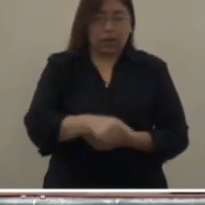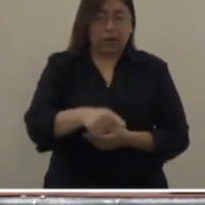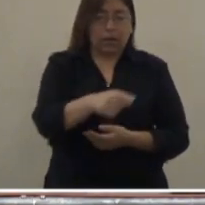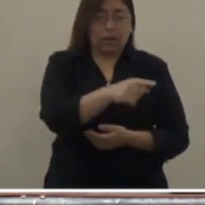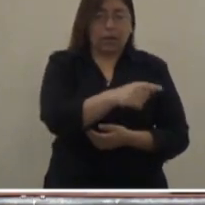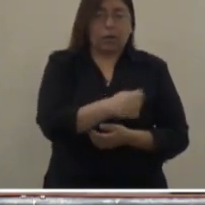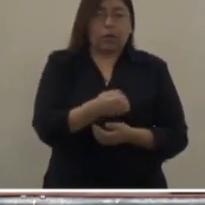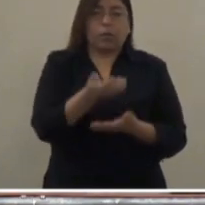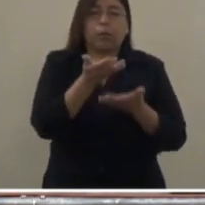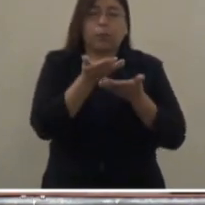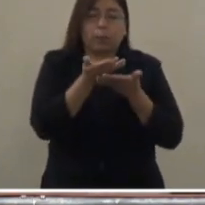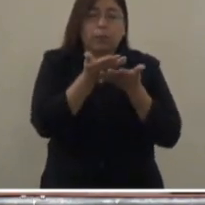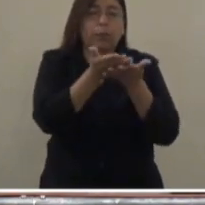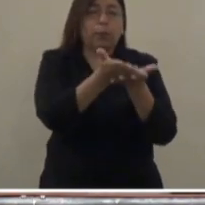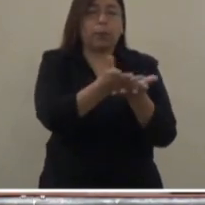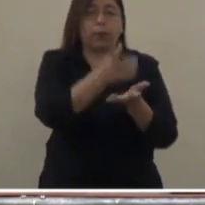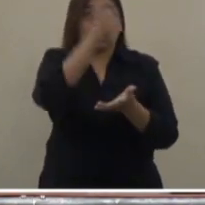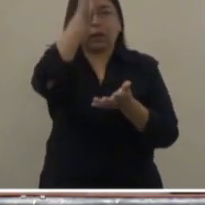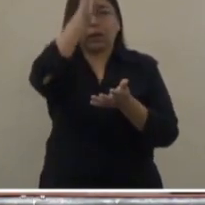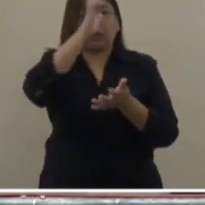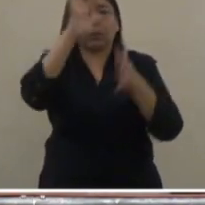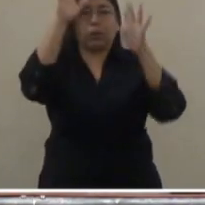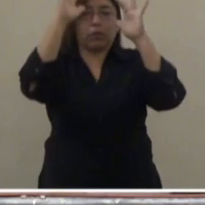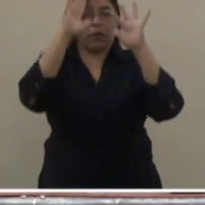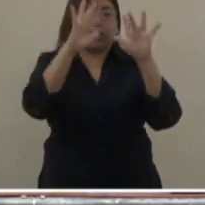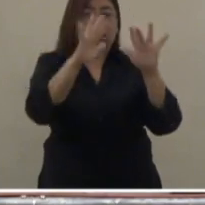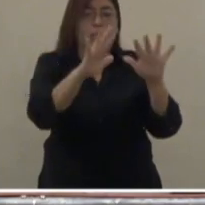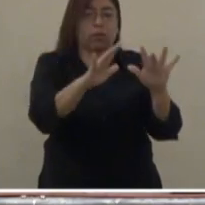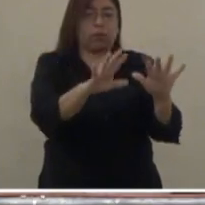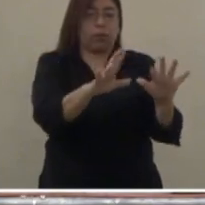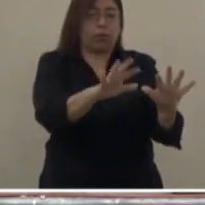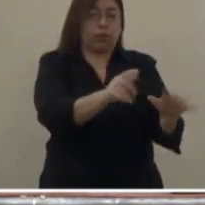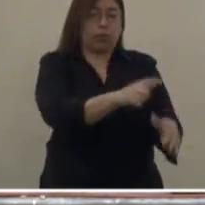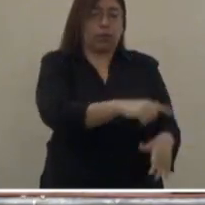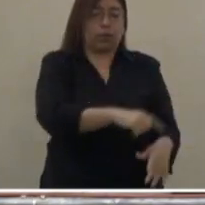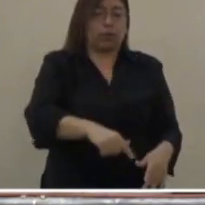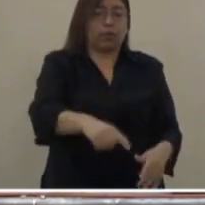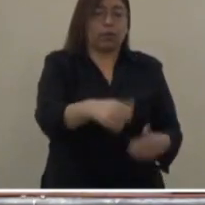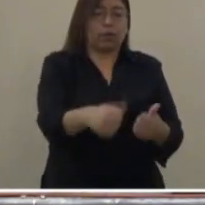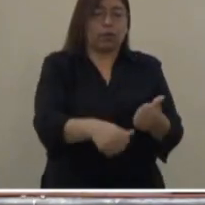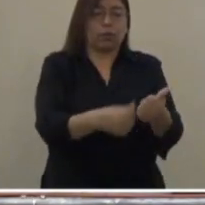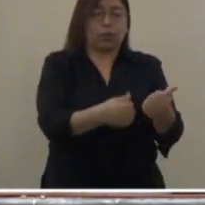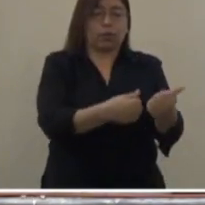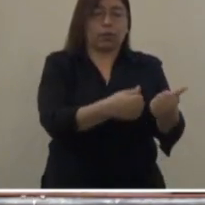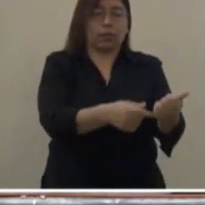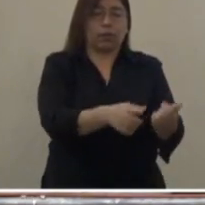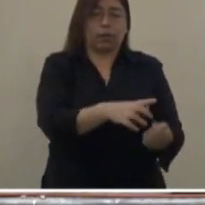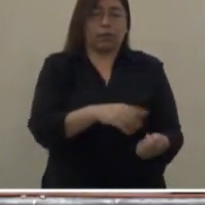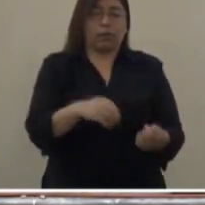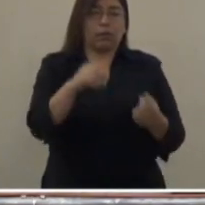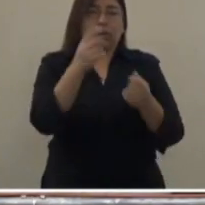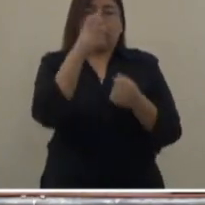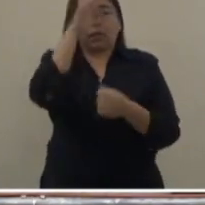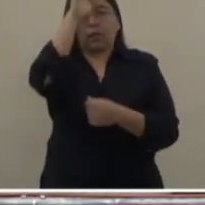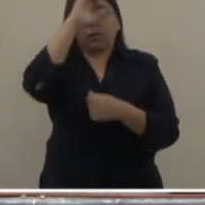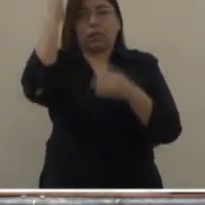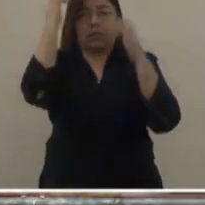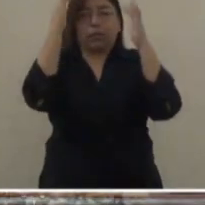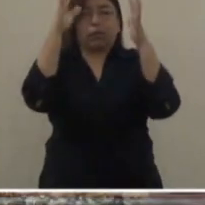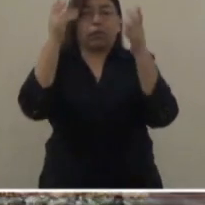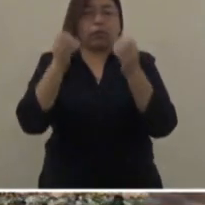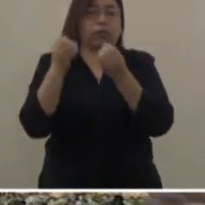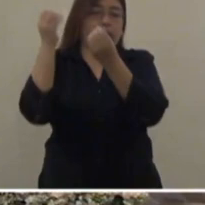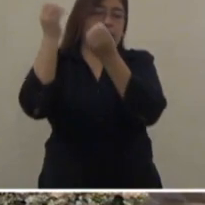Espíritu Santo. Sopló sobre ellos y les dio el Espíritu Santo,